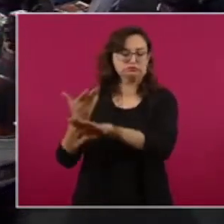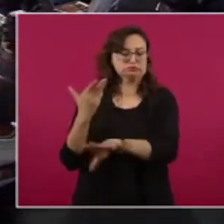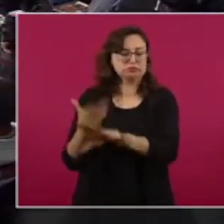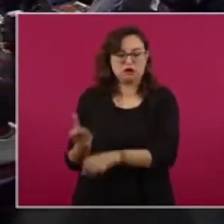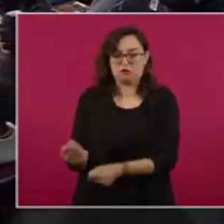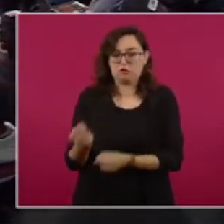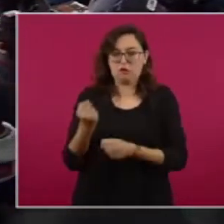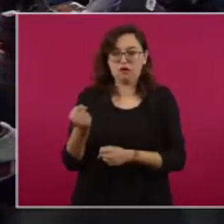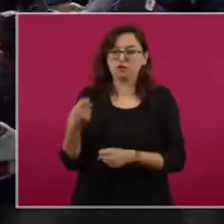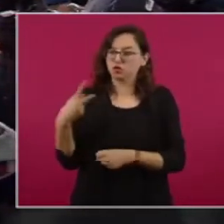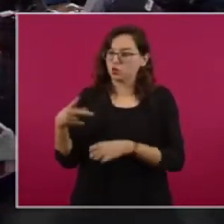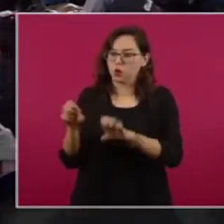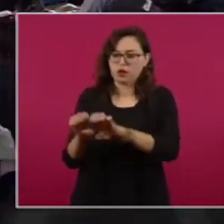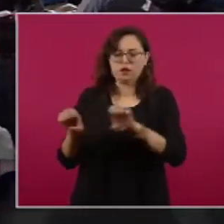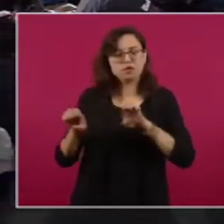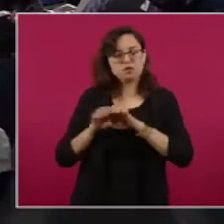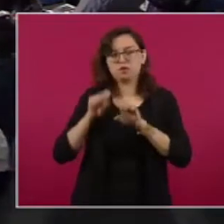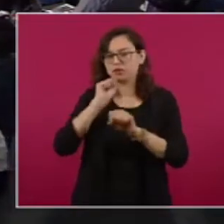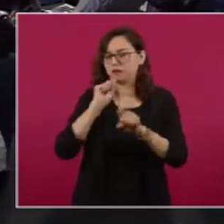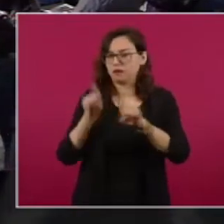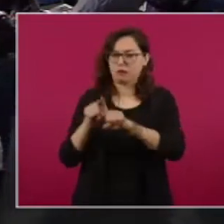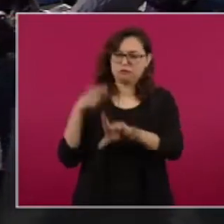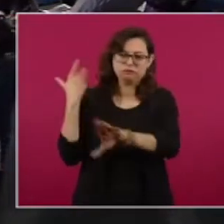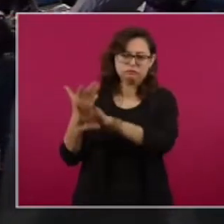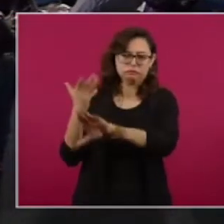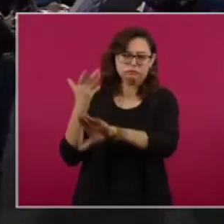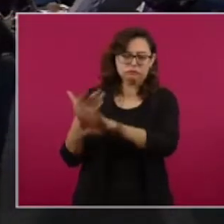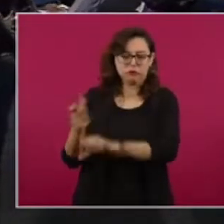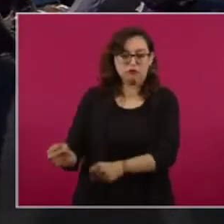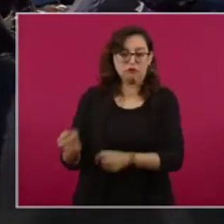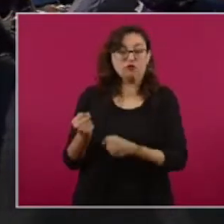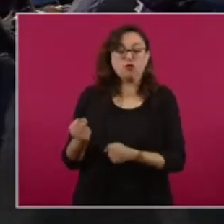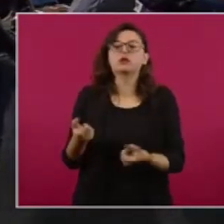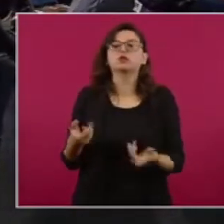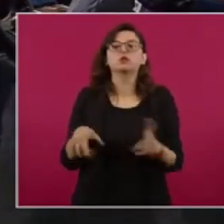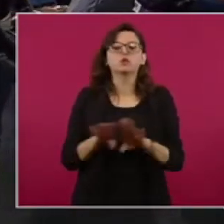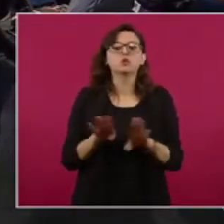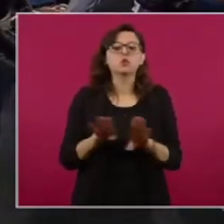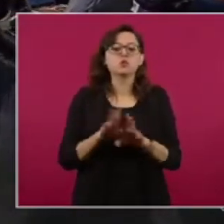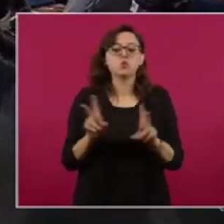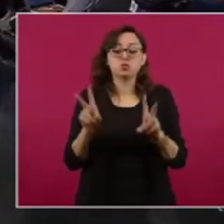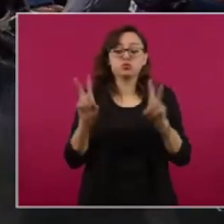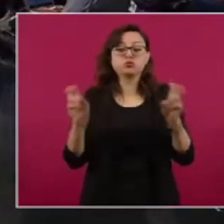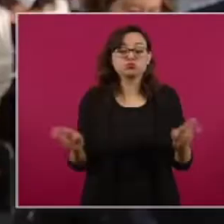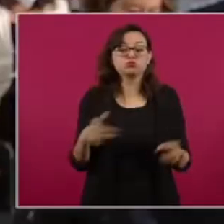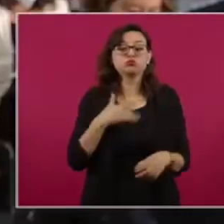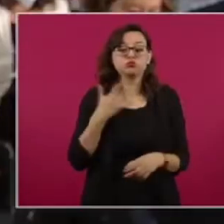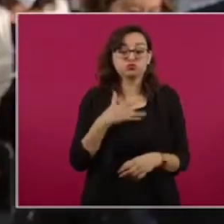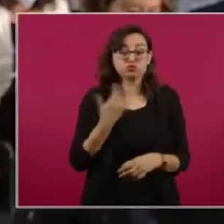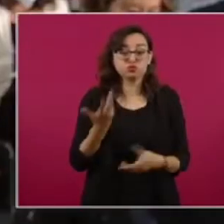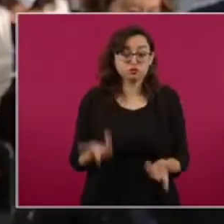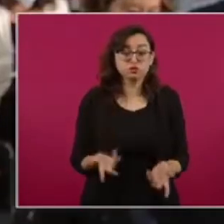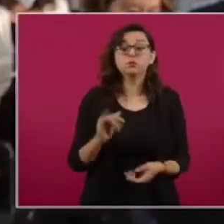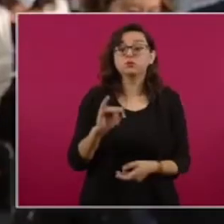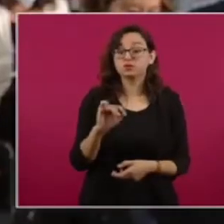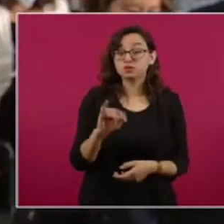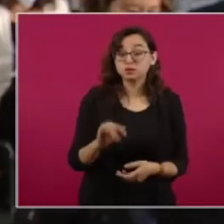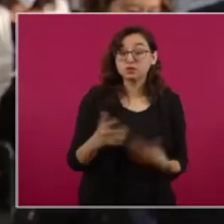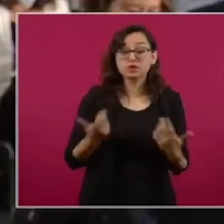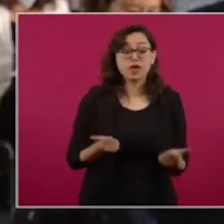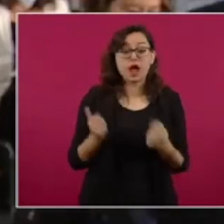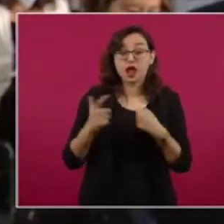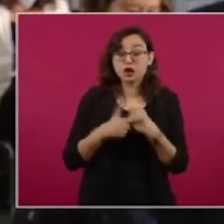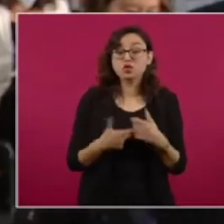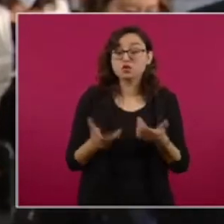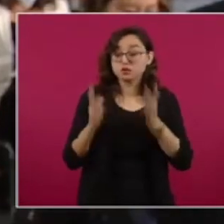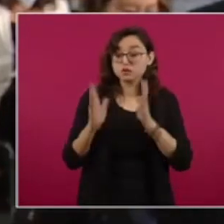Wikileaks. Preguntarle cómo va este tema, presidente, si ha habido algún avance al respecto y si ya se comunicaron